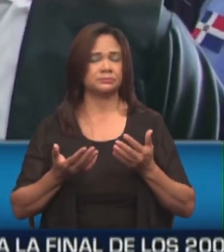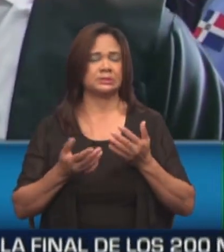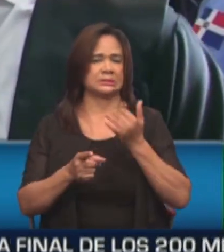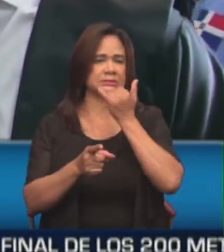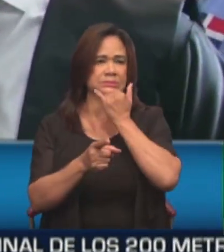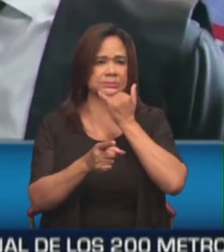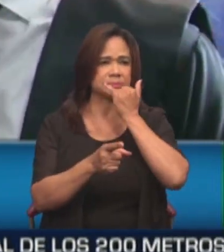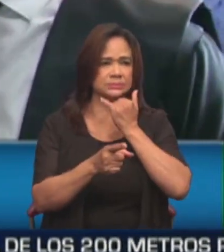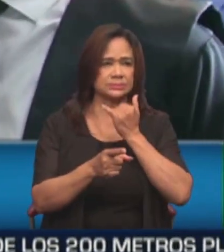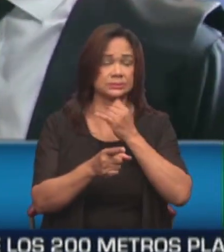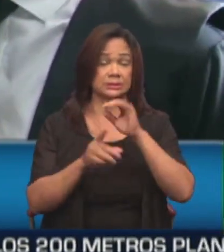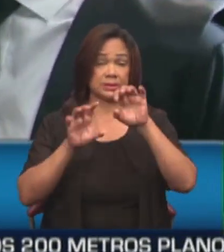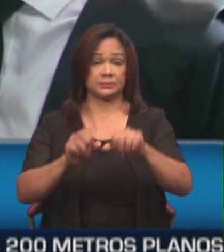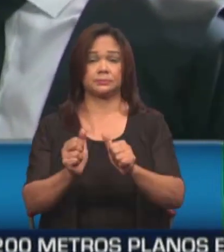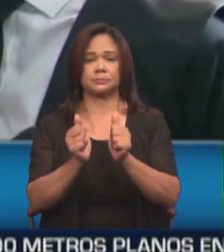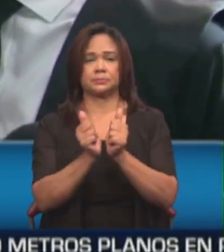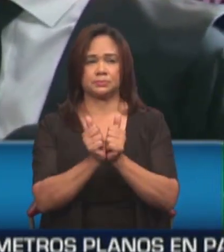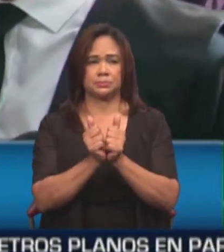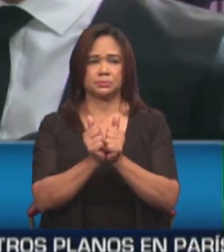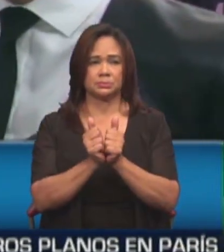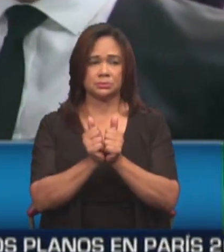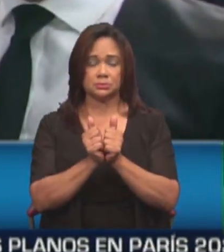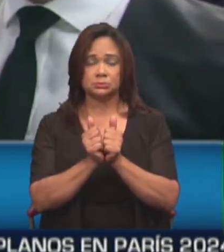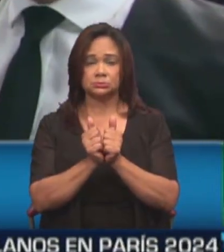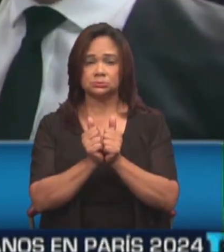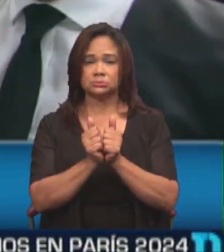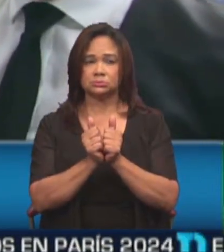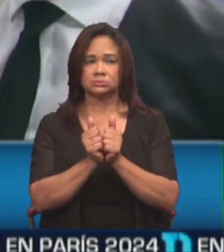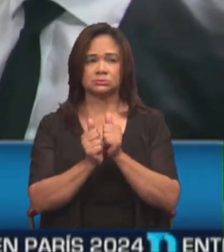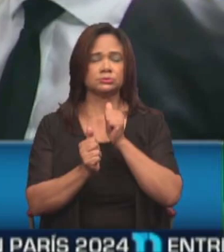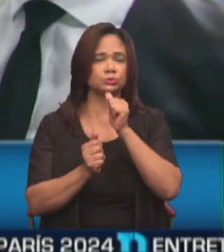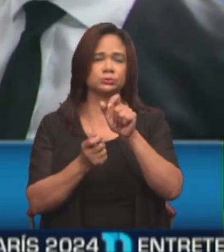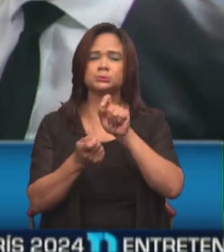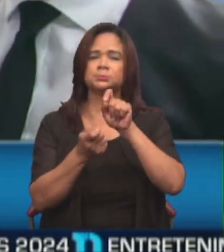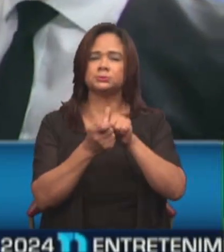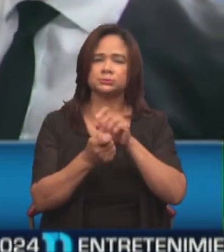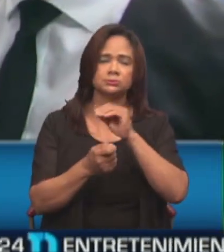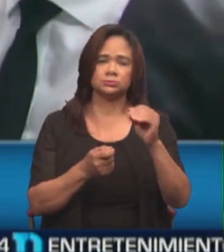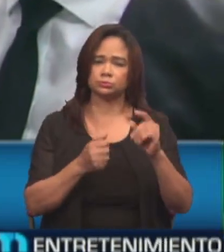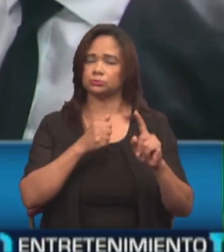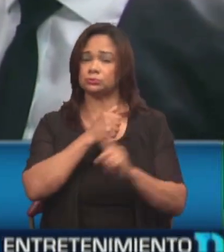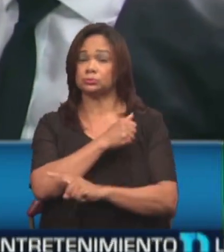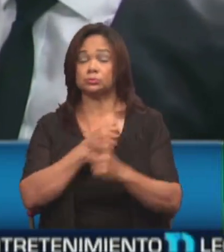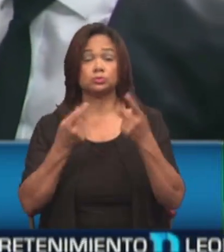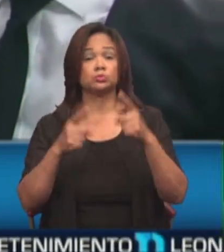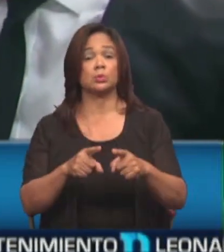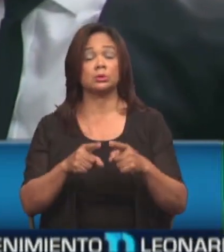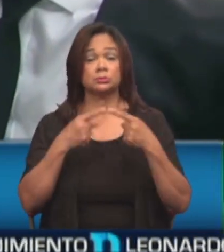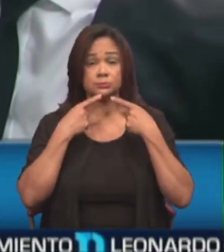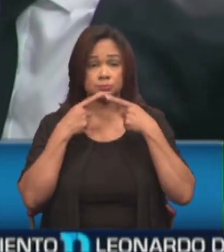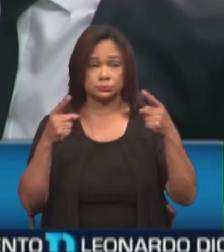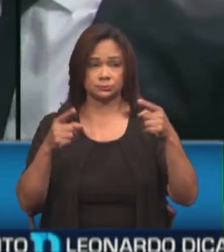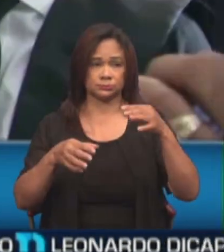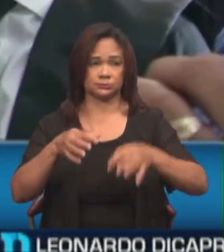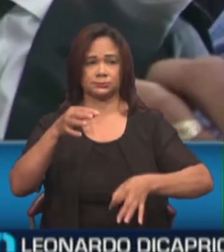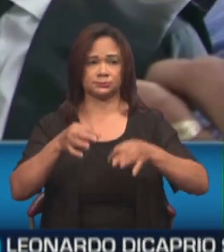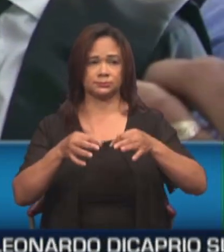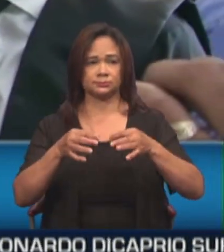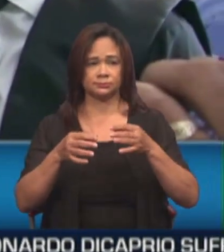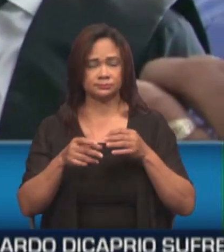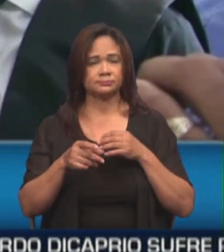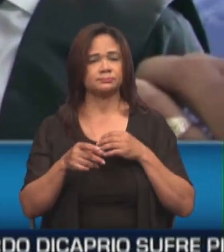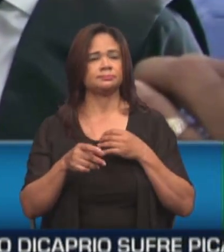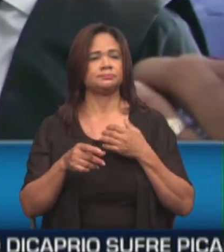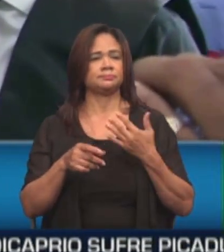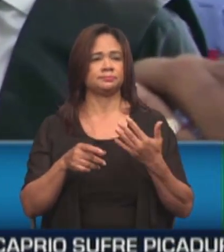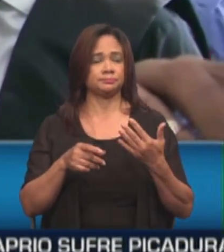irregularidades en el arresto del ciudadano, porque la orden de arresto no especificaba un aspecto penal al momento que le emitió el tribunal, de que hay